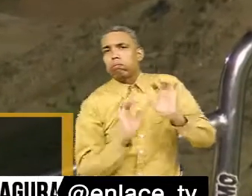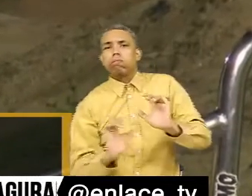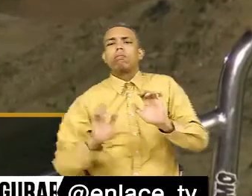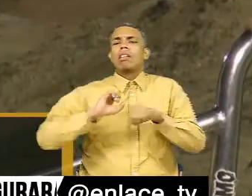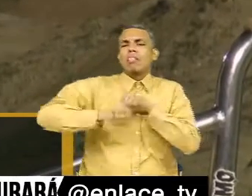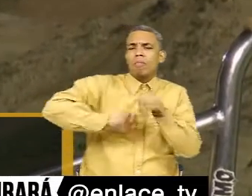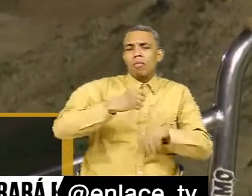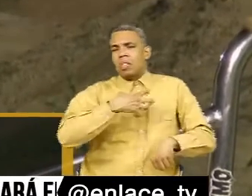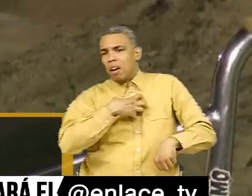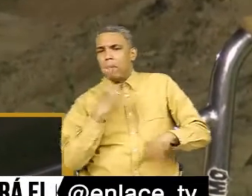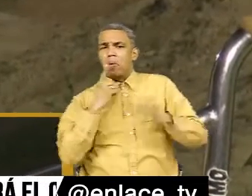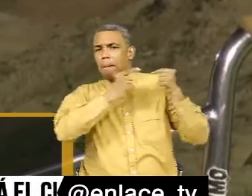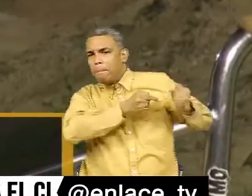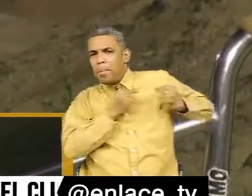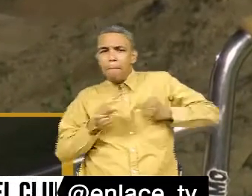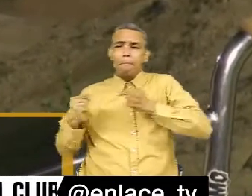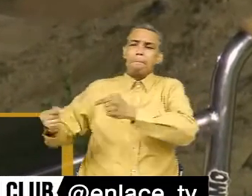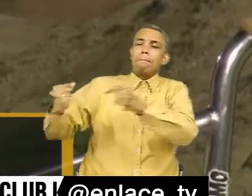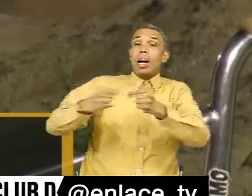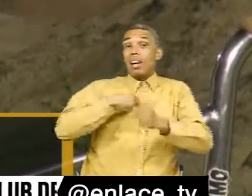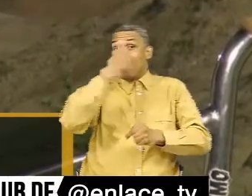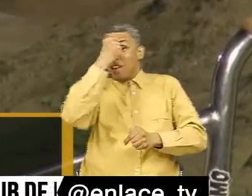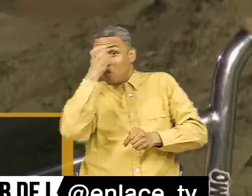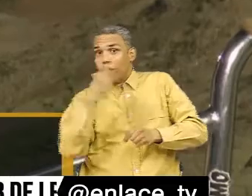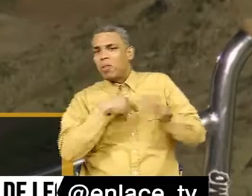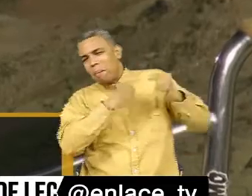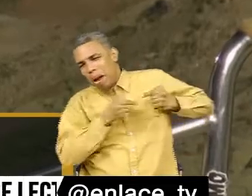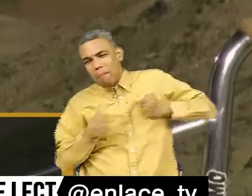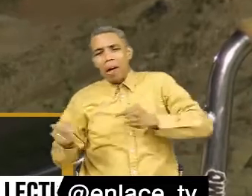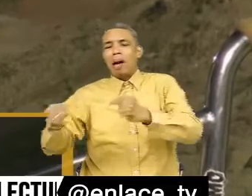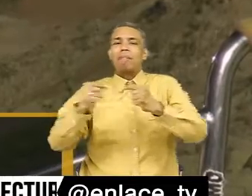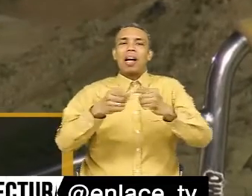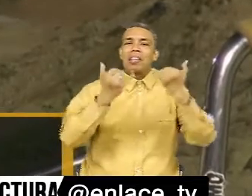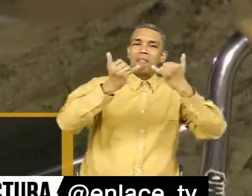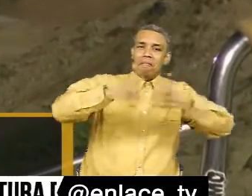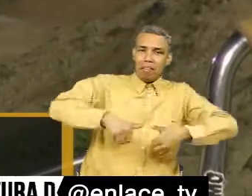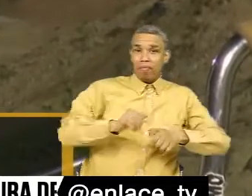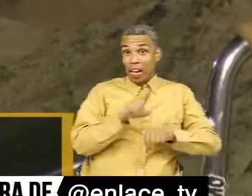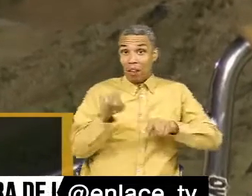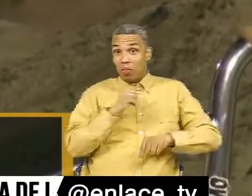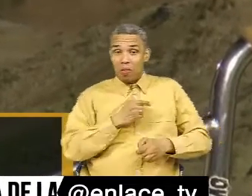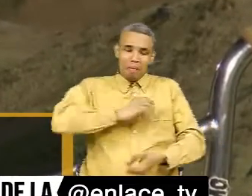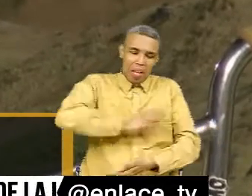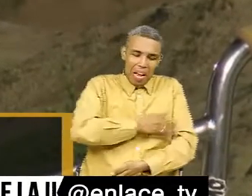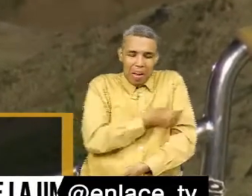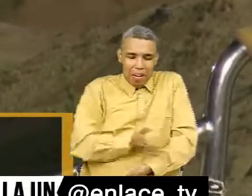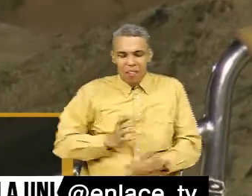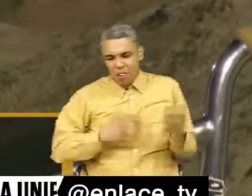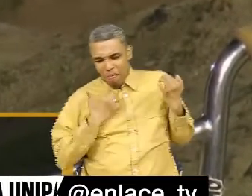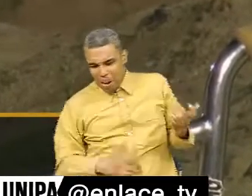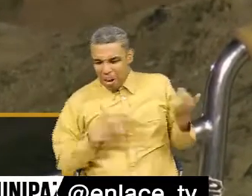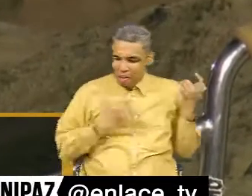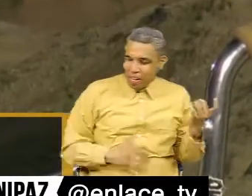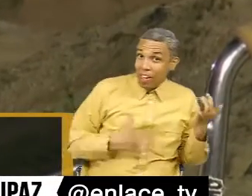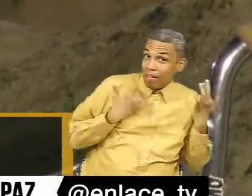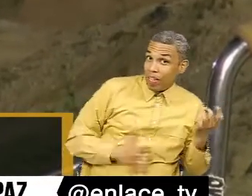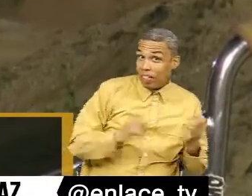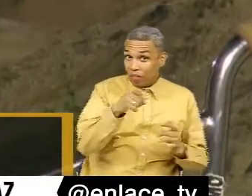a tener música en vivo, probablemente hay unas bandas de rock de Barranca que quieren unirse también, entonces va a estar muy bueno para que la familia venga en general a disfrutar de una